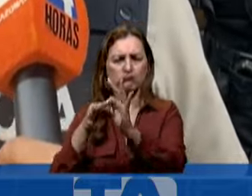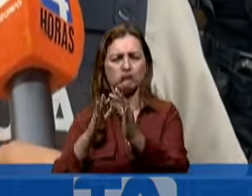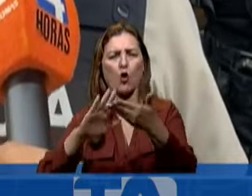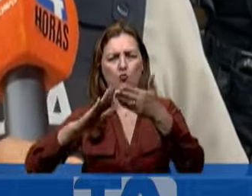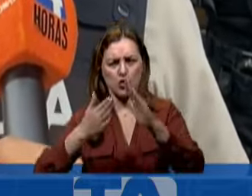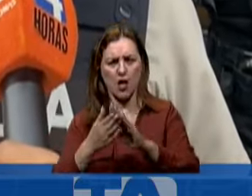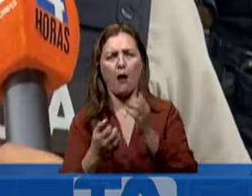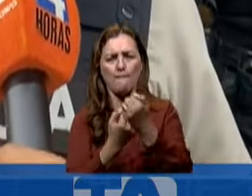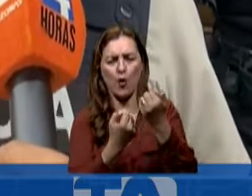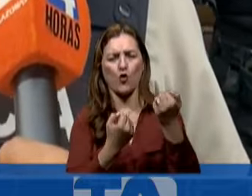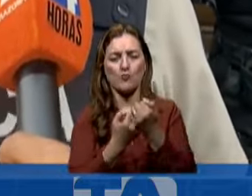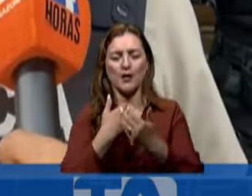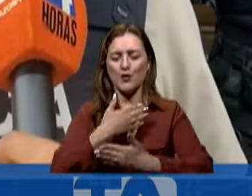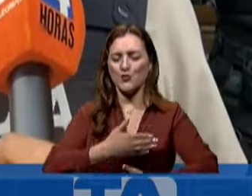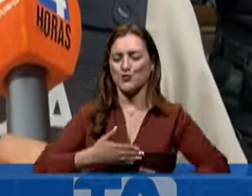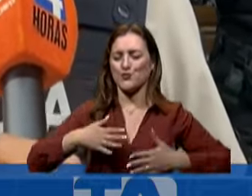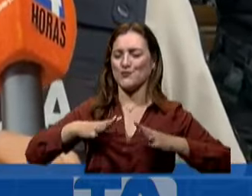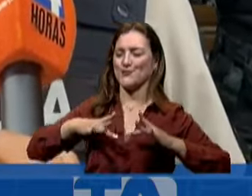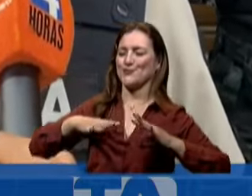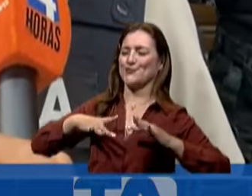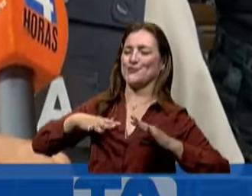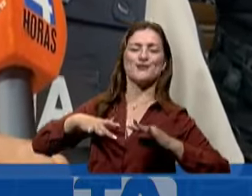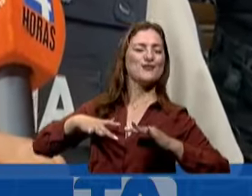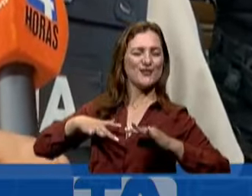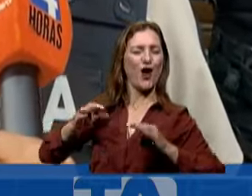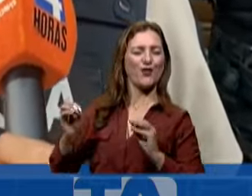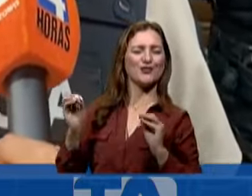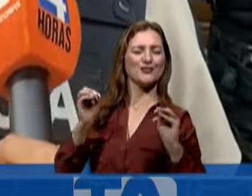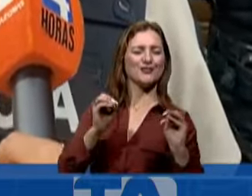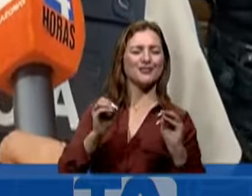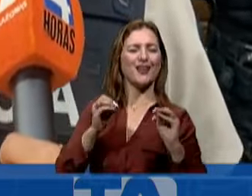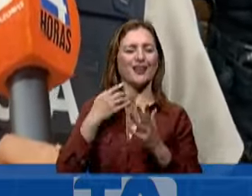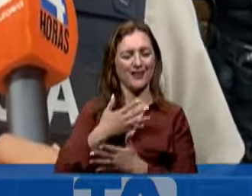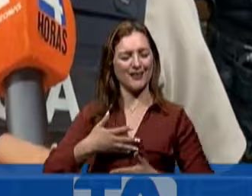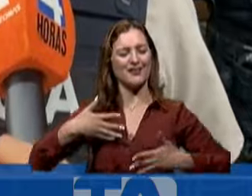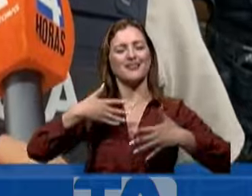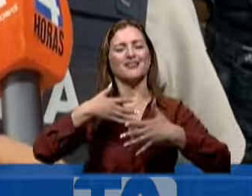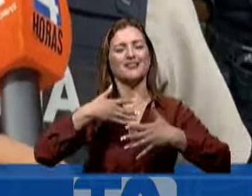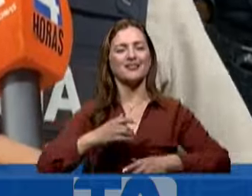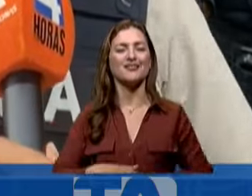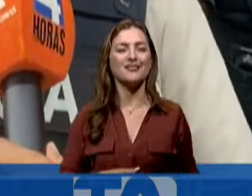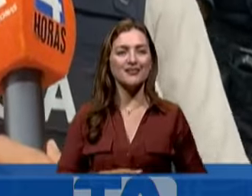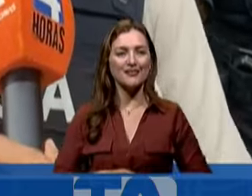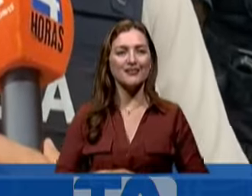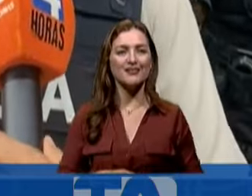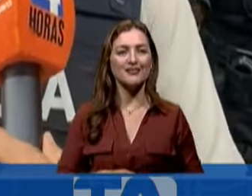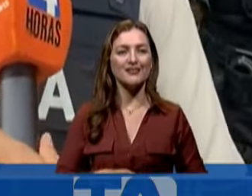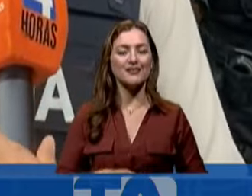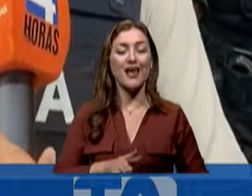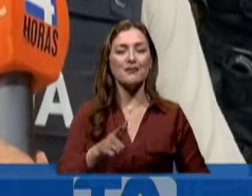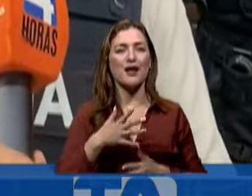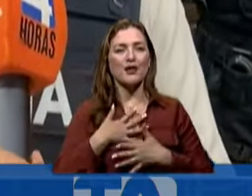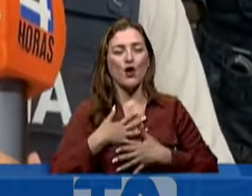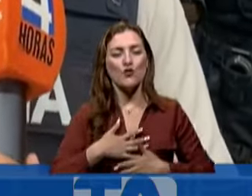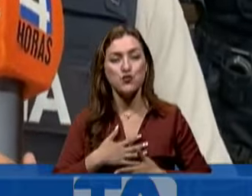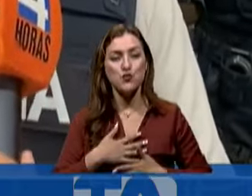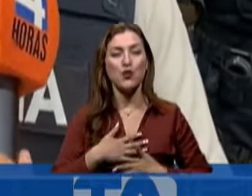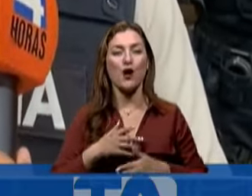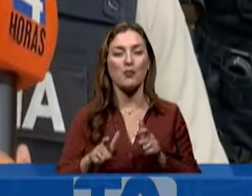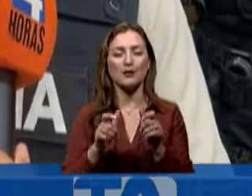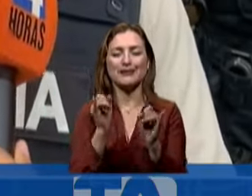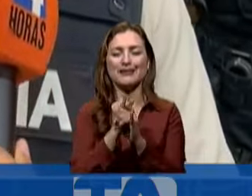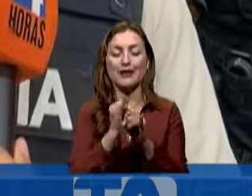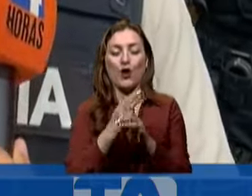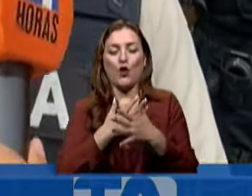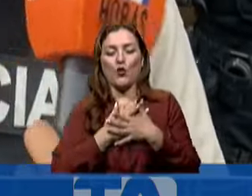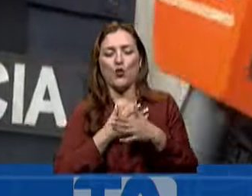que ha podido disfrutar de estas vacaciones de una manera ordenada, de una manera realmente que satisface a las expectativas